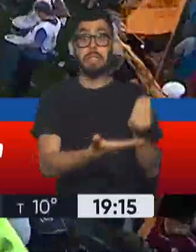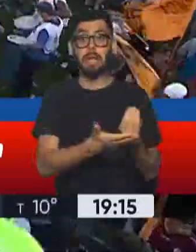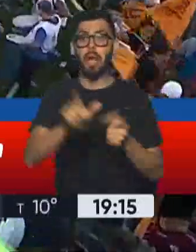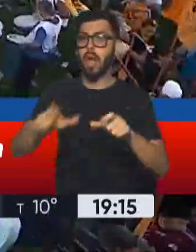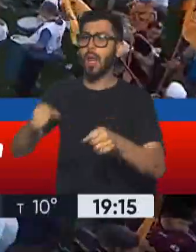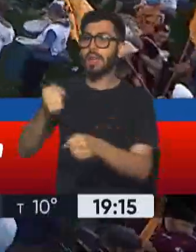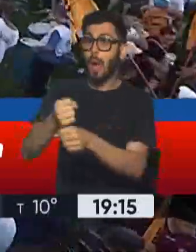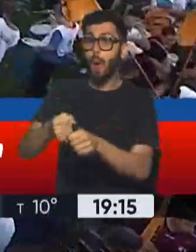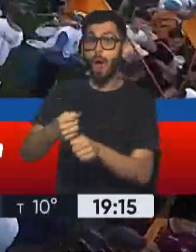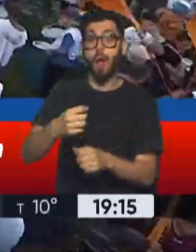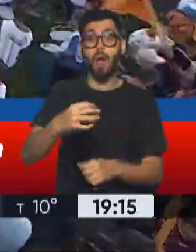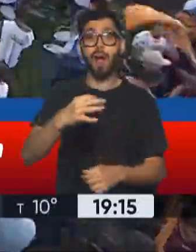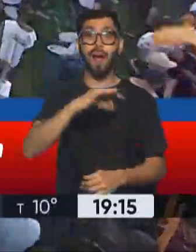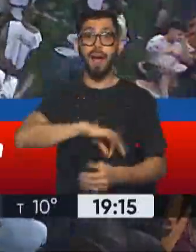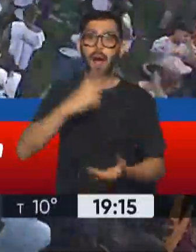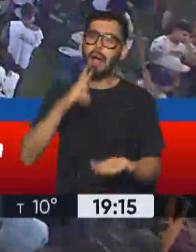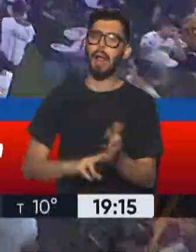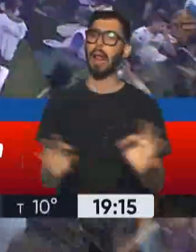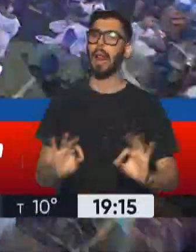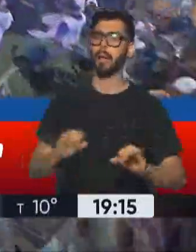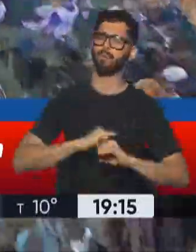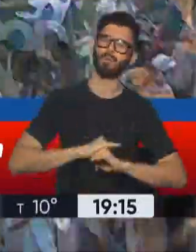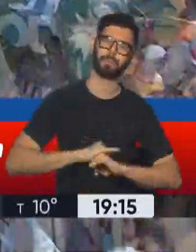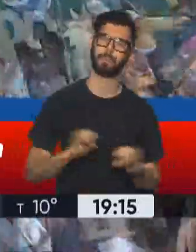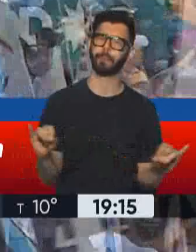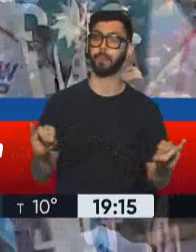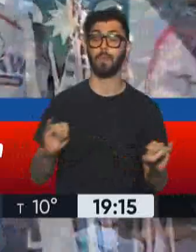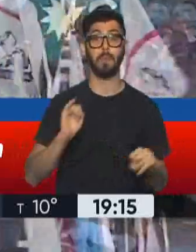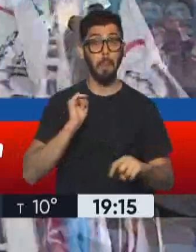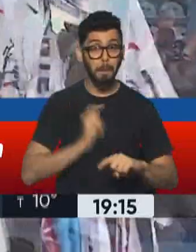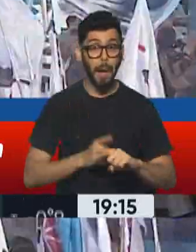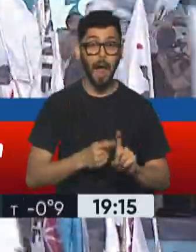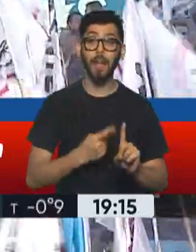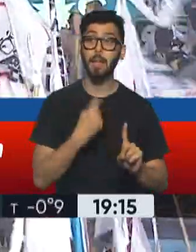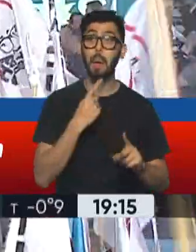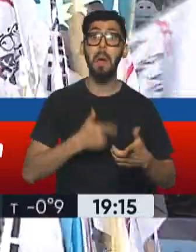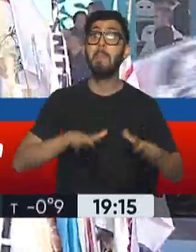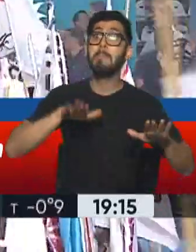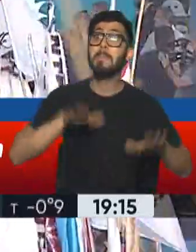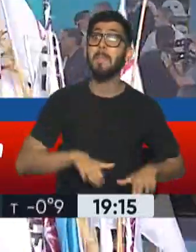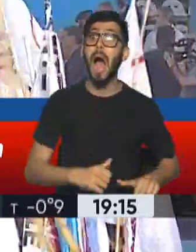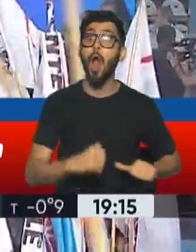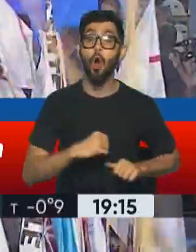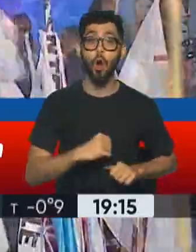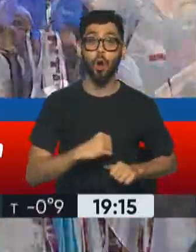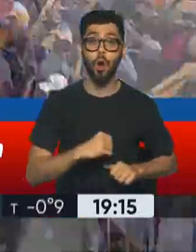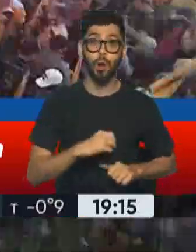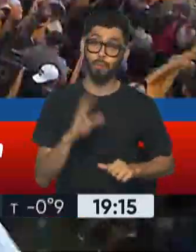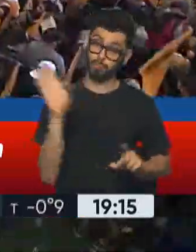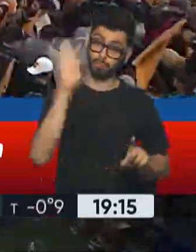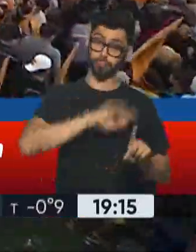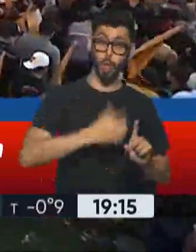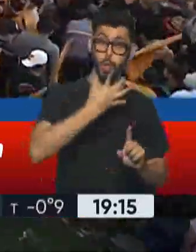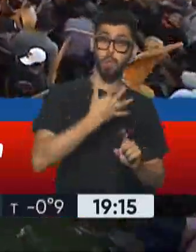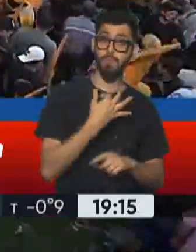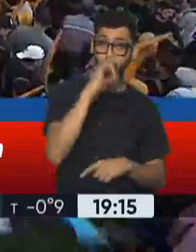a pagar el impuesto a las ganancias. Es más, hasta nos hicieron un paro. Bueno, eso nunca cumplió. Nunca se cumplió